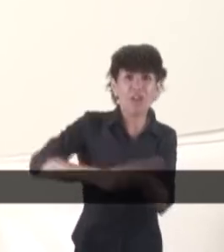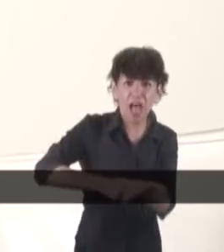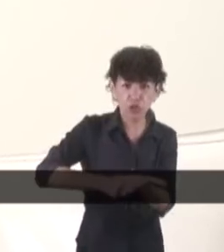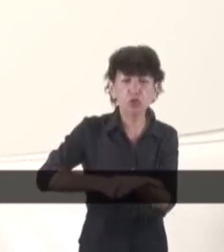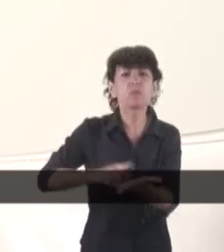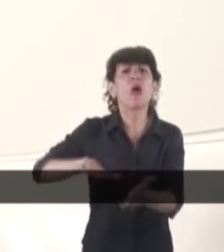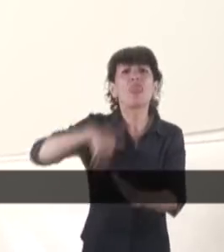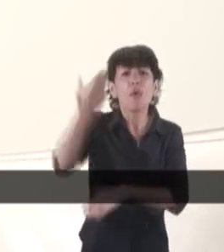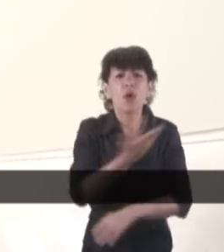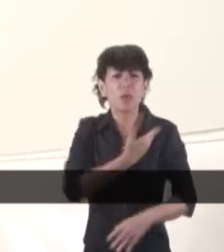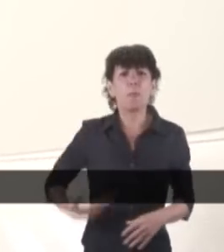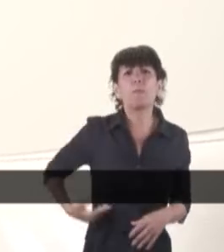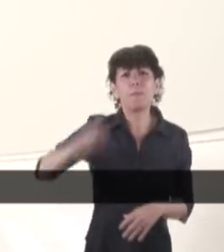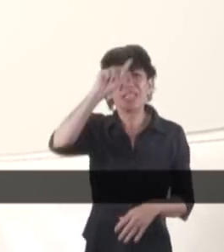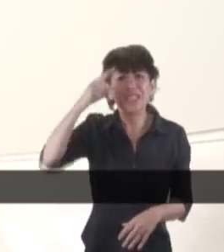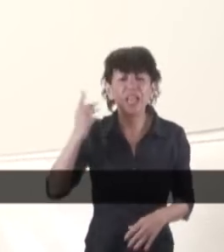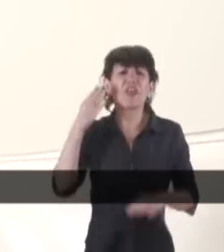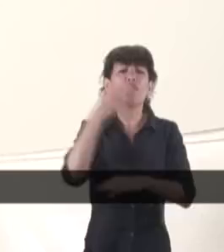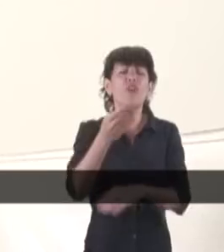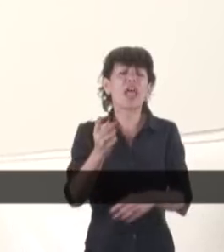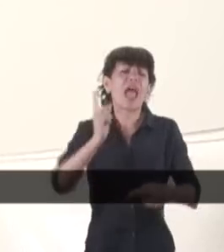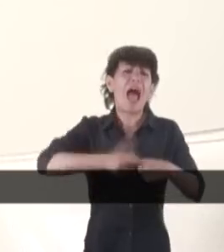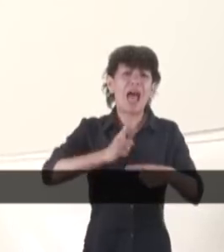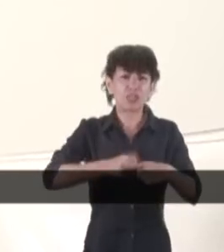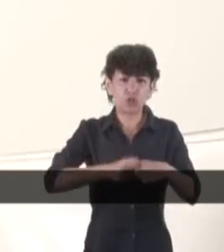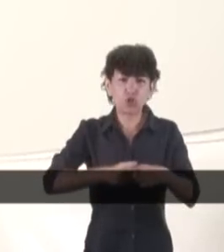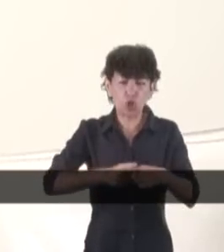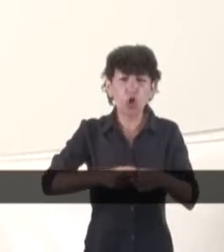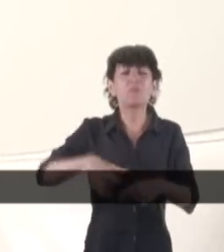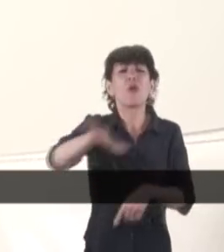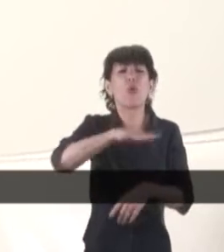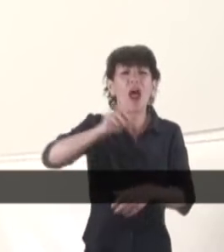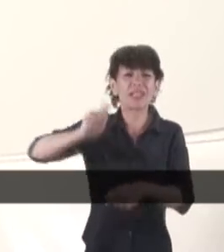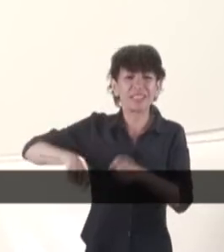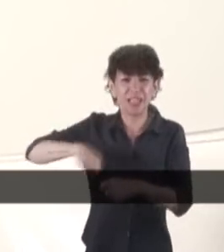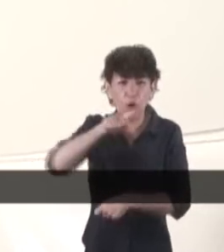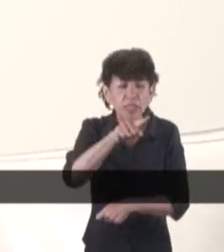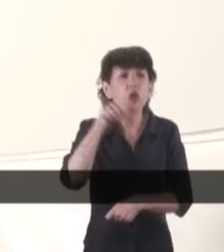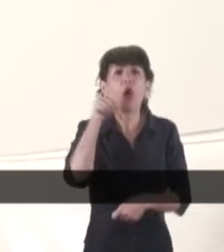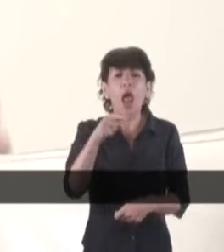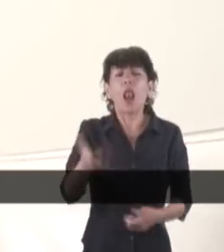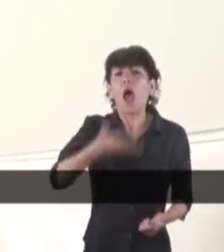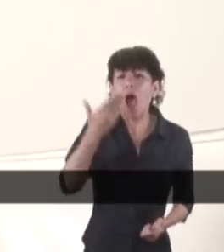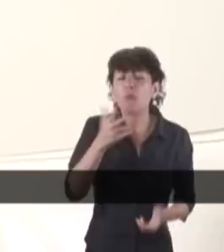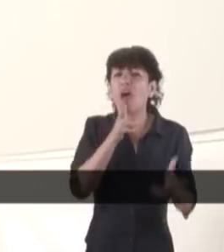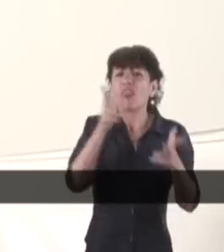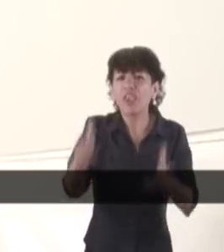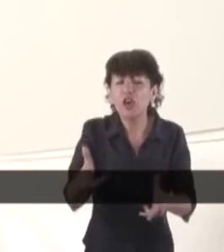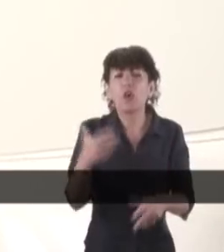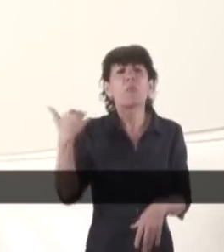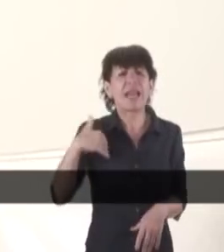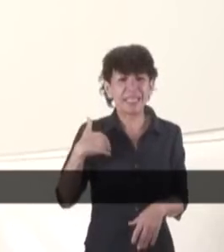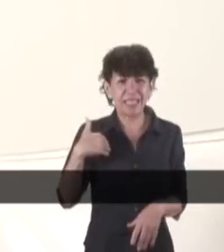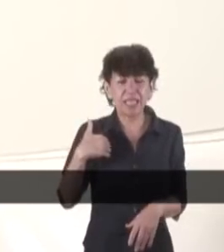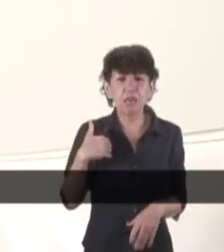el presidente Alberto Fernández participó de un acto en la provincia de Santiago del Estero y manifestó de que la Argentina, en el Estado Nacional, no